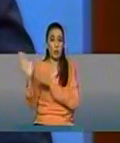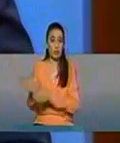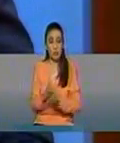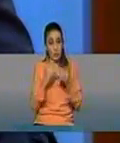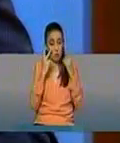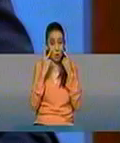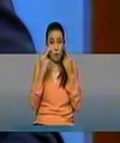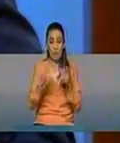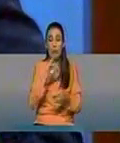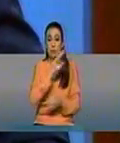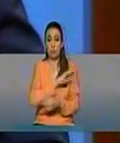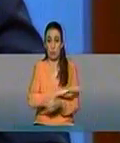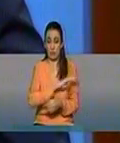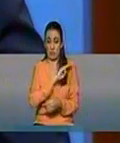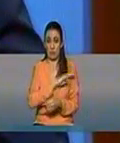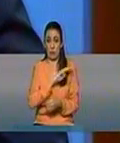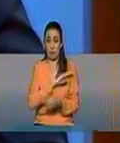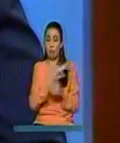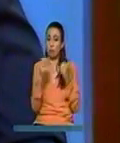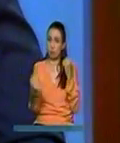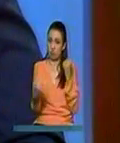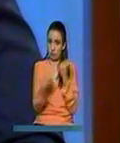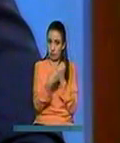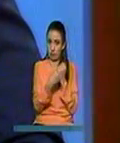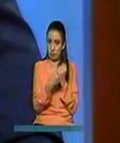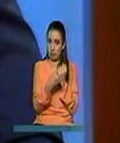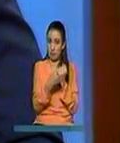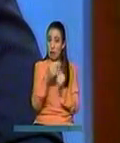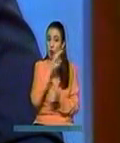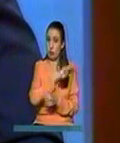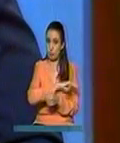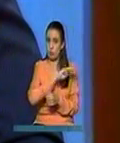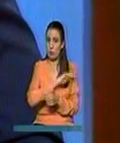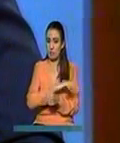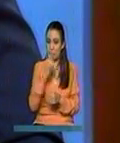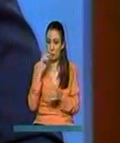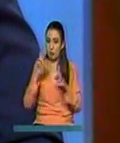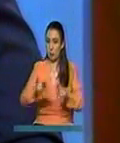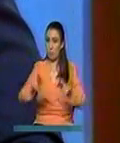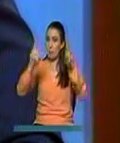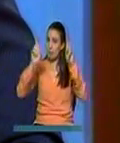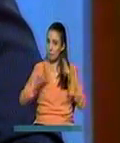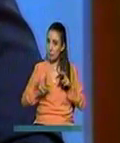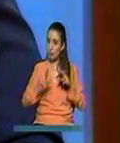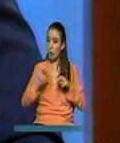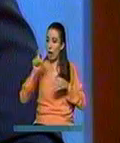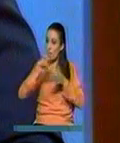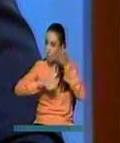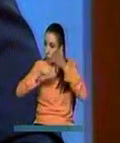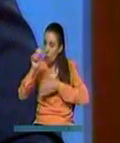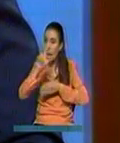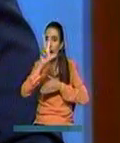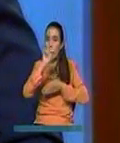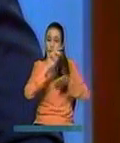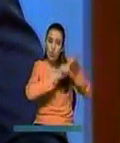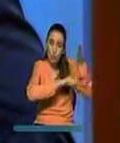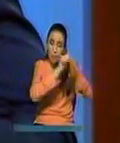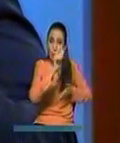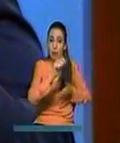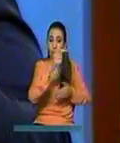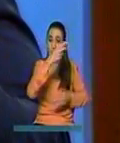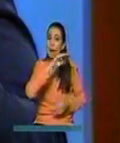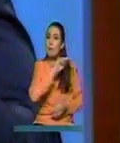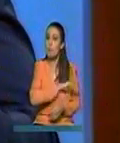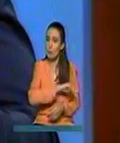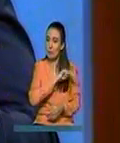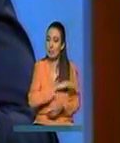incluyen aquí los GATS, que son los que ponen los usos de suelo, esos son los que te limitan dónde puedes ponerte o no. Ajá. Entonces, si ya